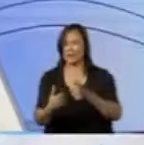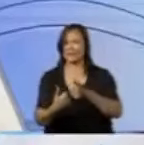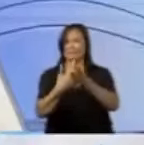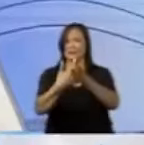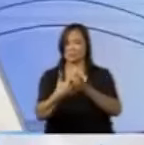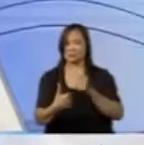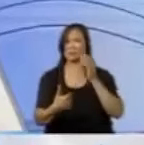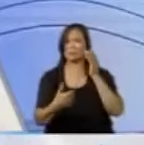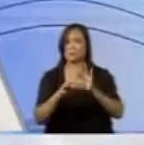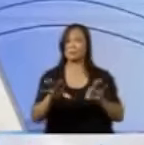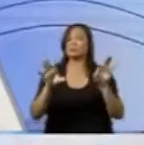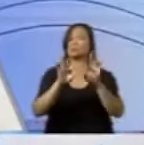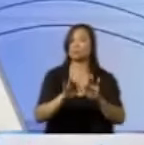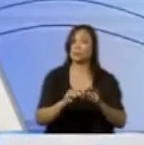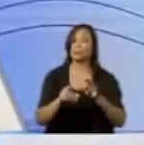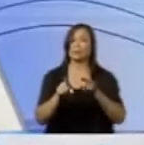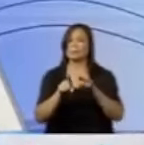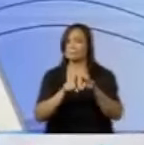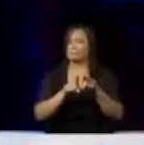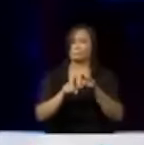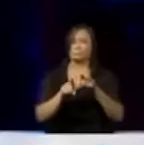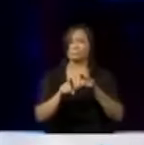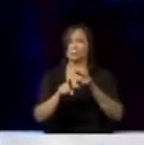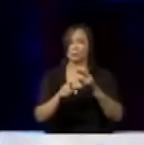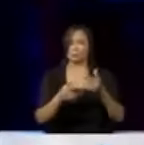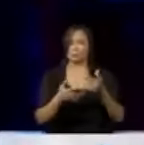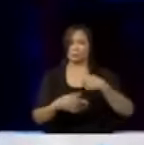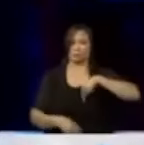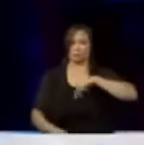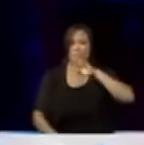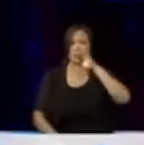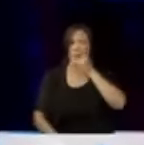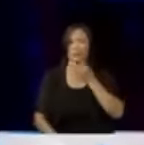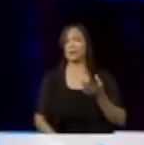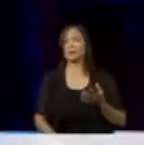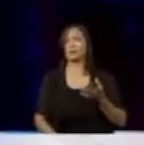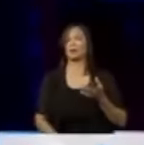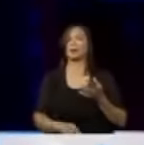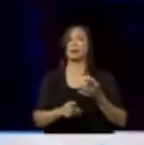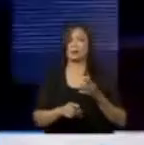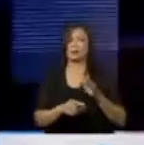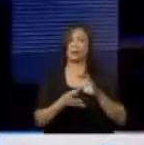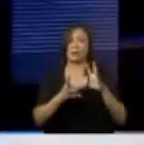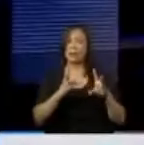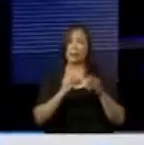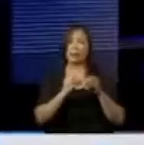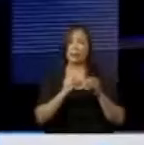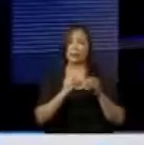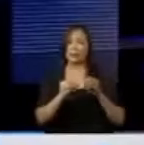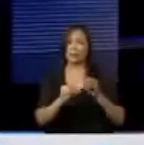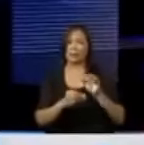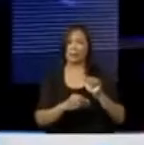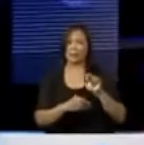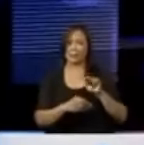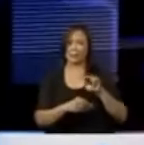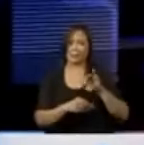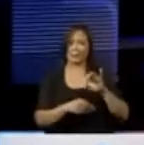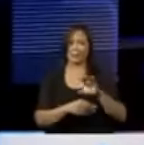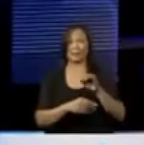más significativos para la competitividad de nuestro país. Conforme a las cifras del estudio de